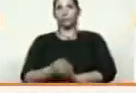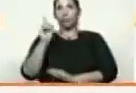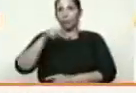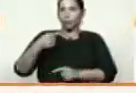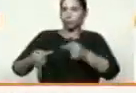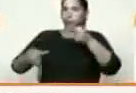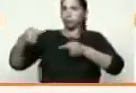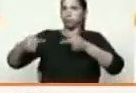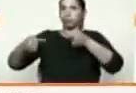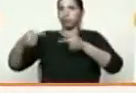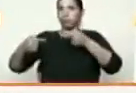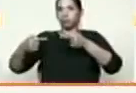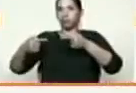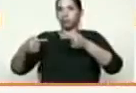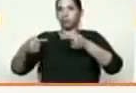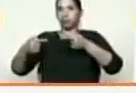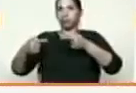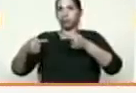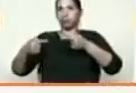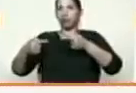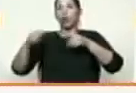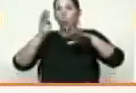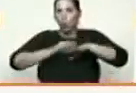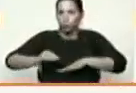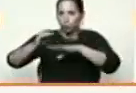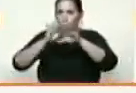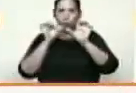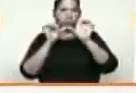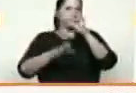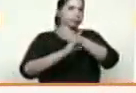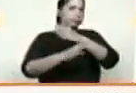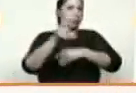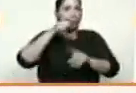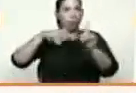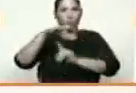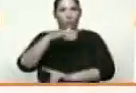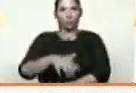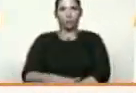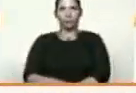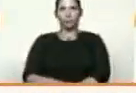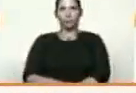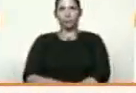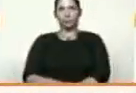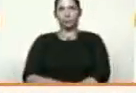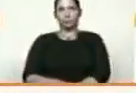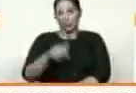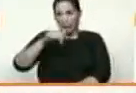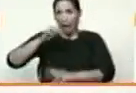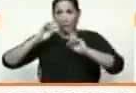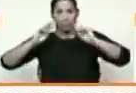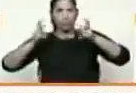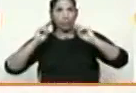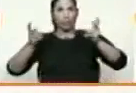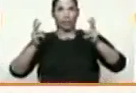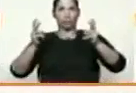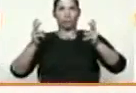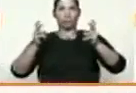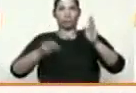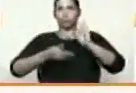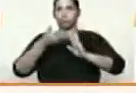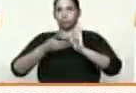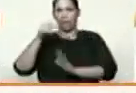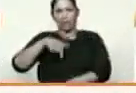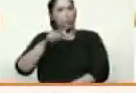el pueblo, en consulta permanente con el pueblo. Aquí hay temas polémicos y no hay